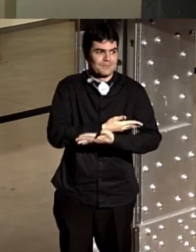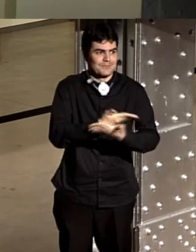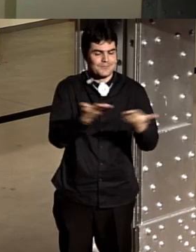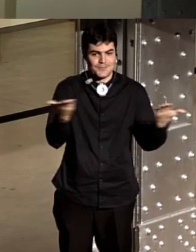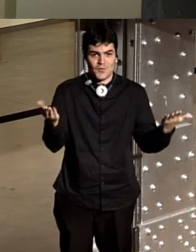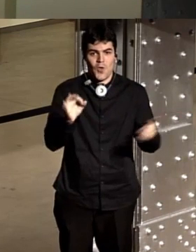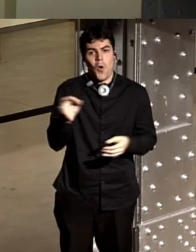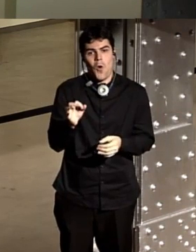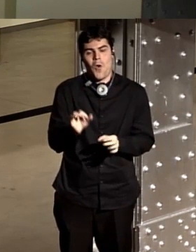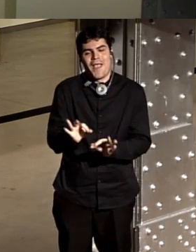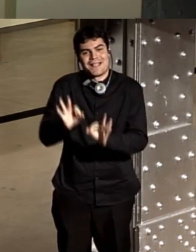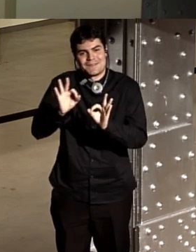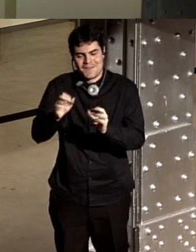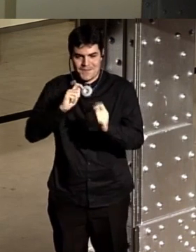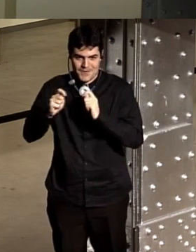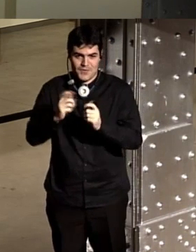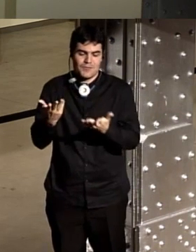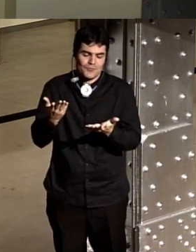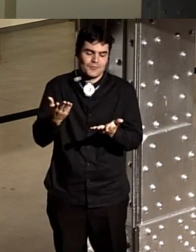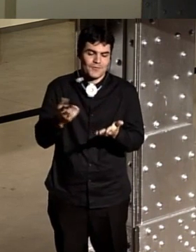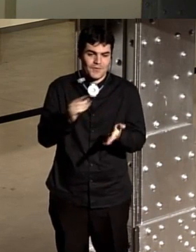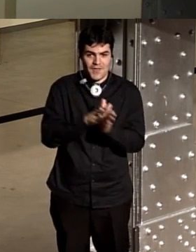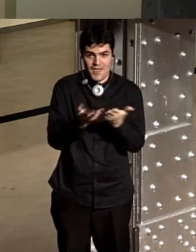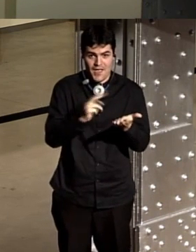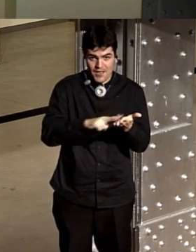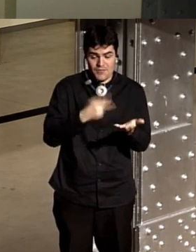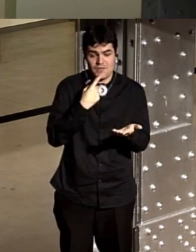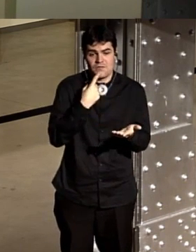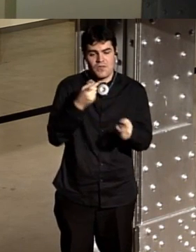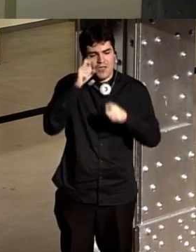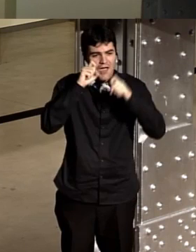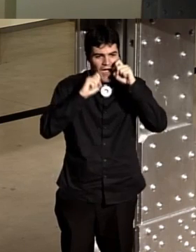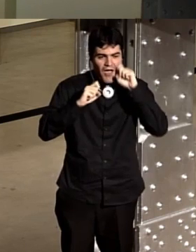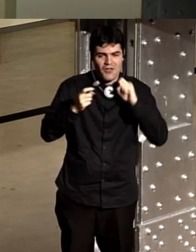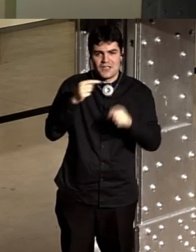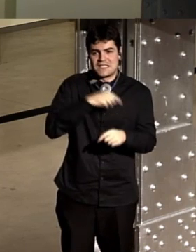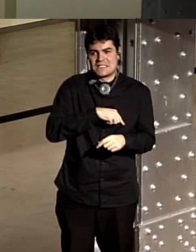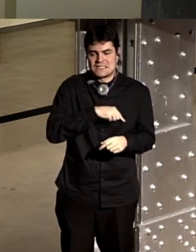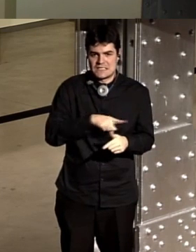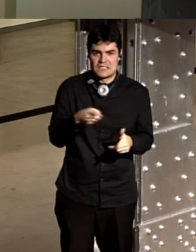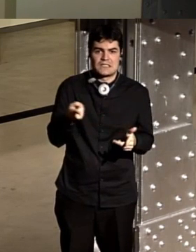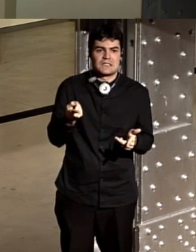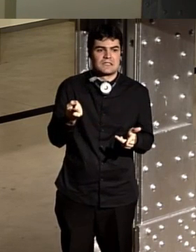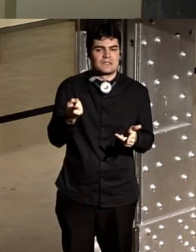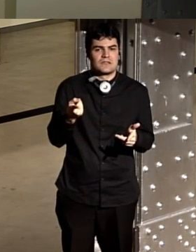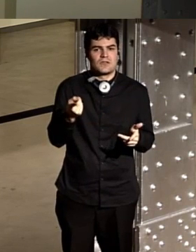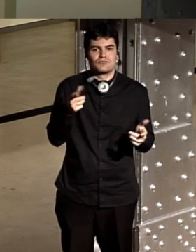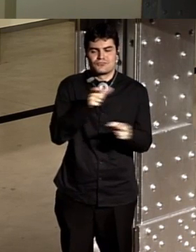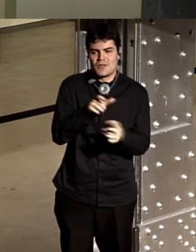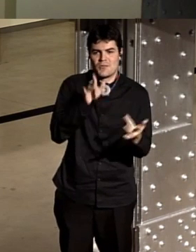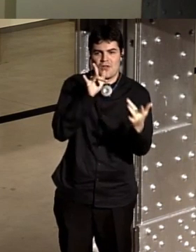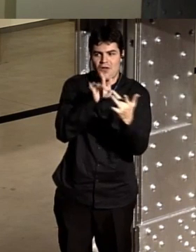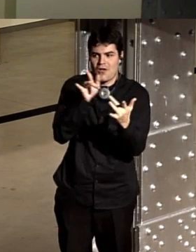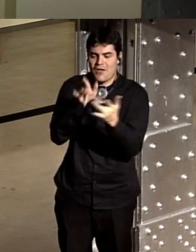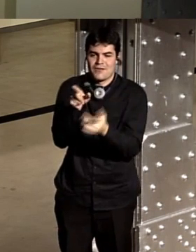esos elementos humanos que vas metiendo y que te pasas todo el libro llorando, que te hace sentir, te hace conectar contigo, que eres